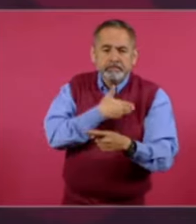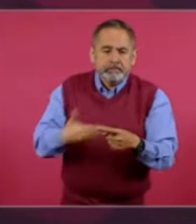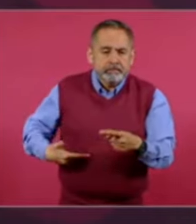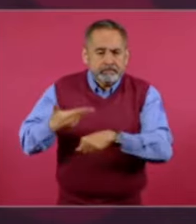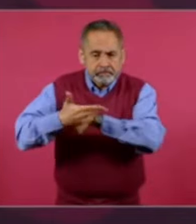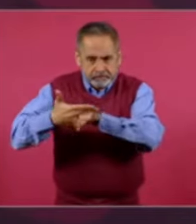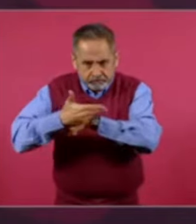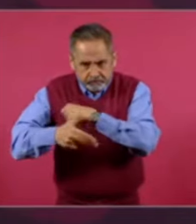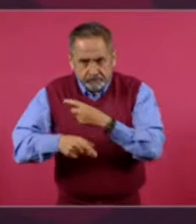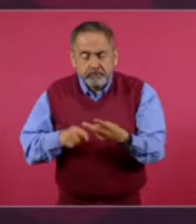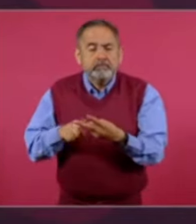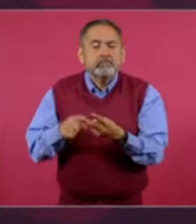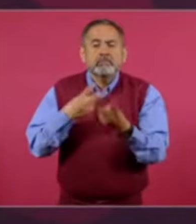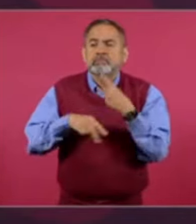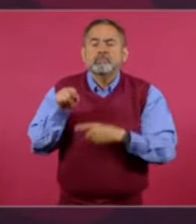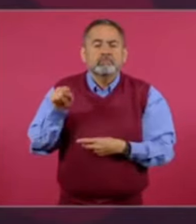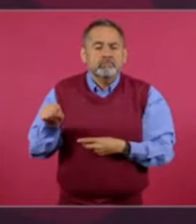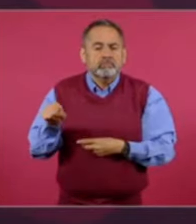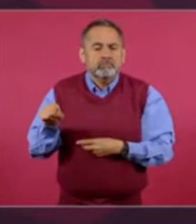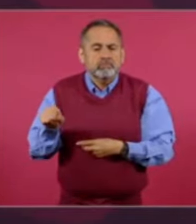Honduras,